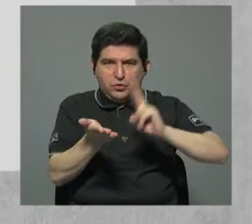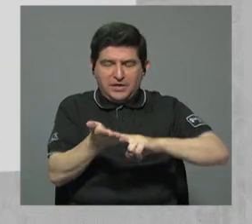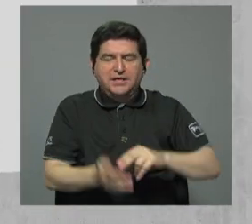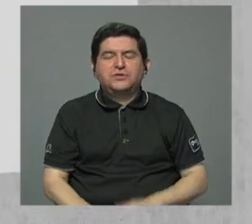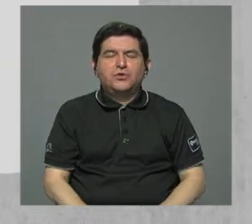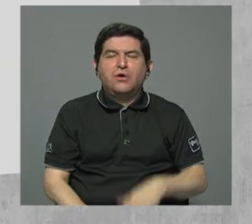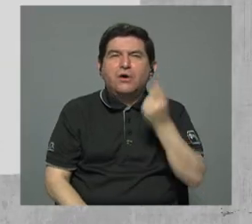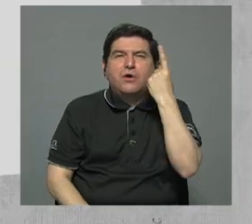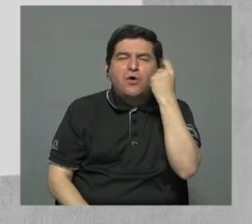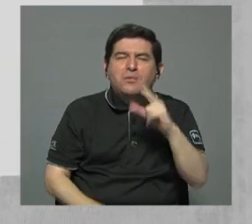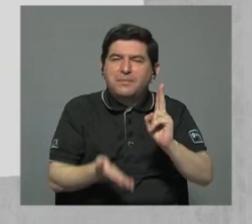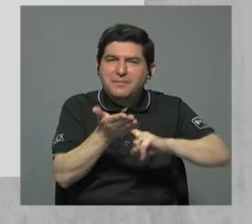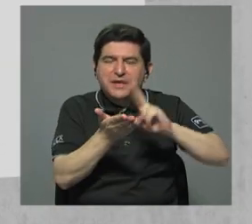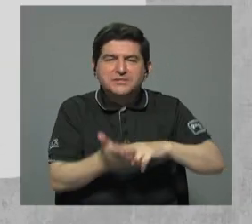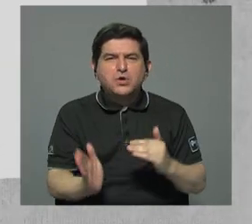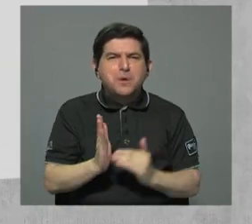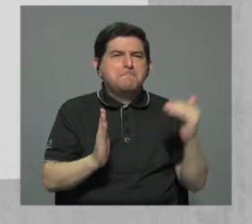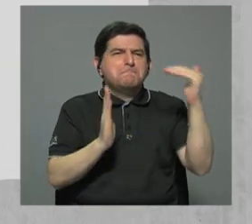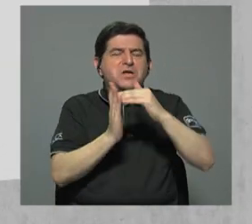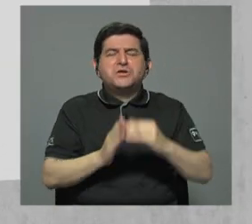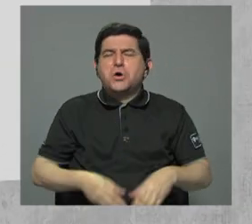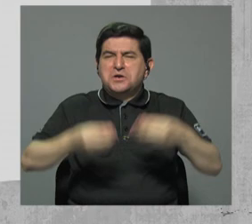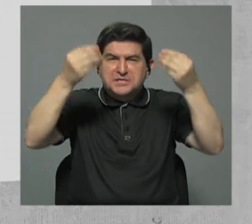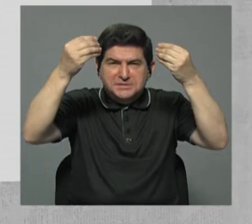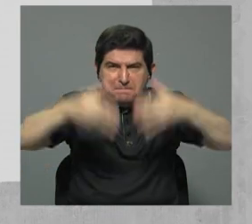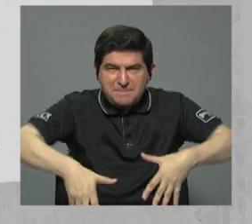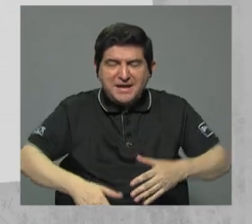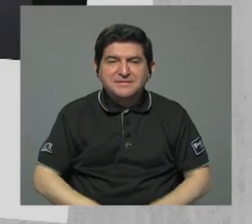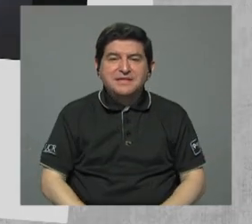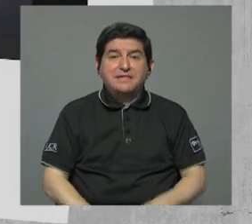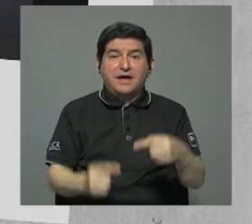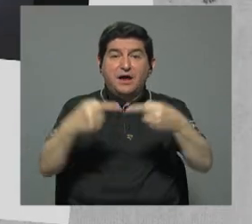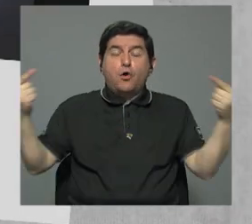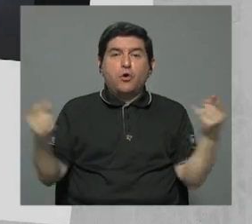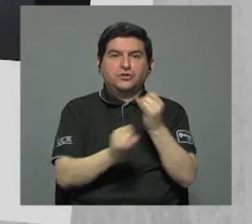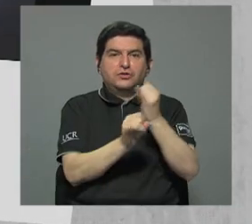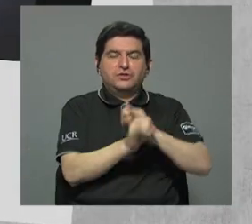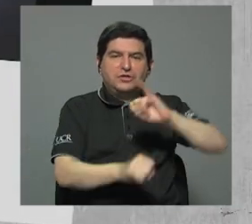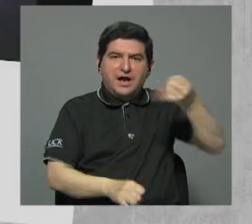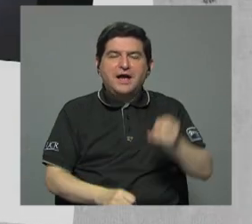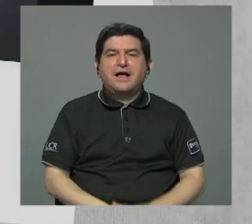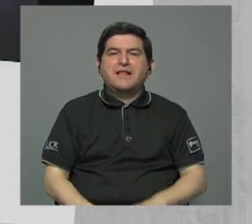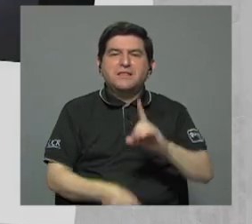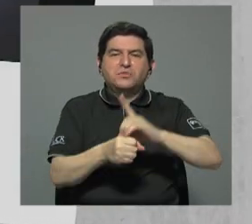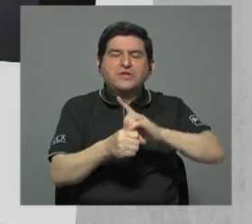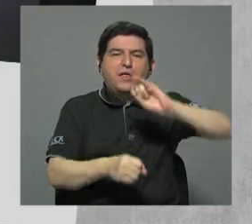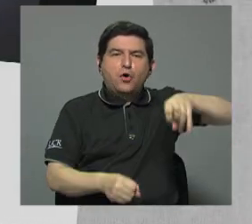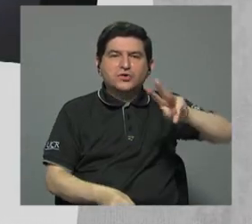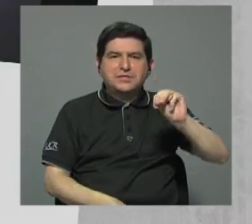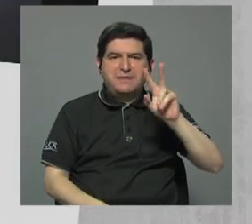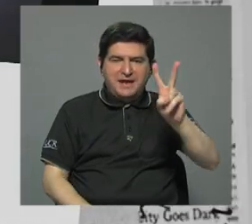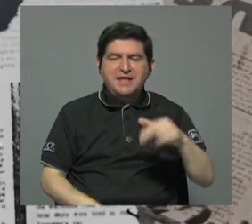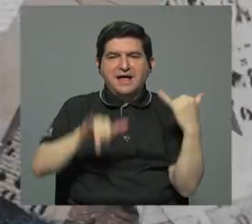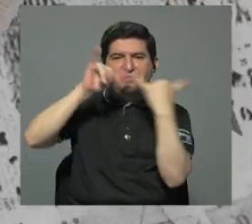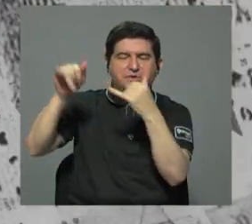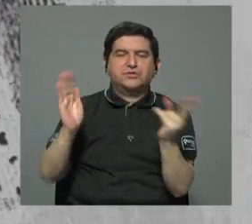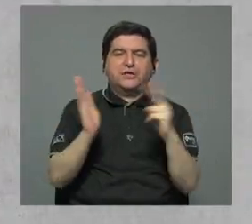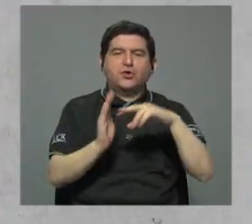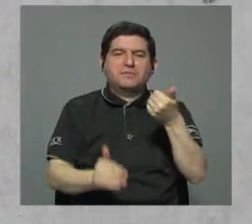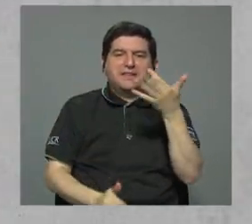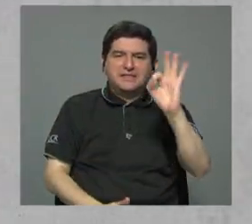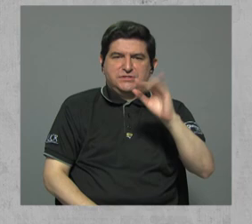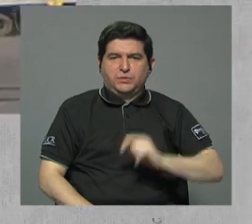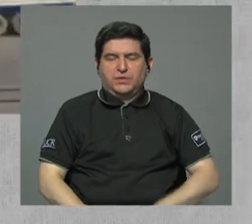del contrato y la multimillonaria pérdida en contra de Habdeba fue denunciada por el diputado José María Villalta en el